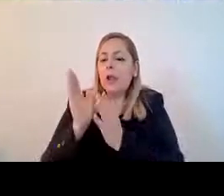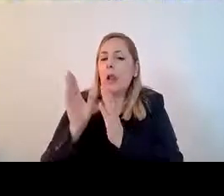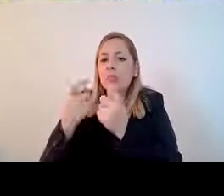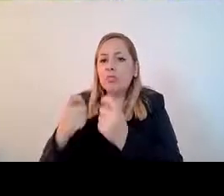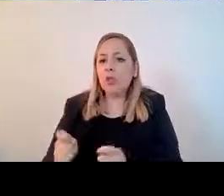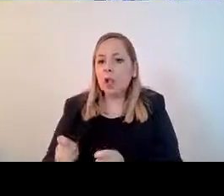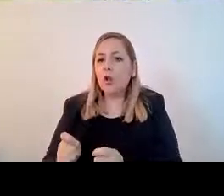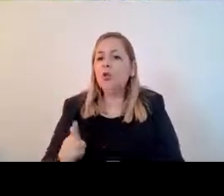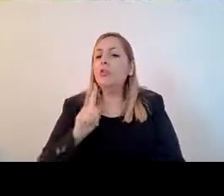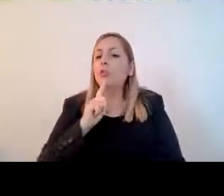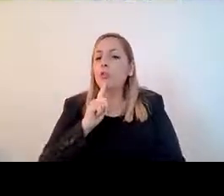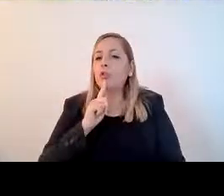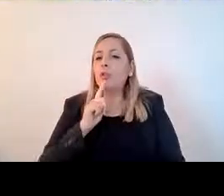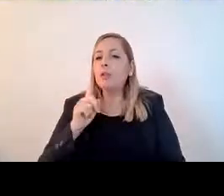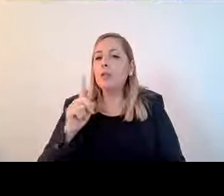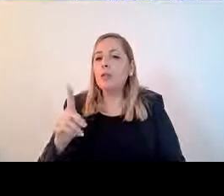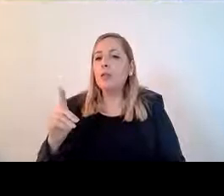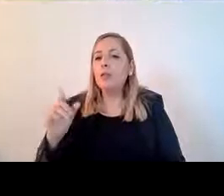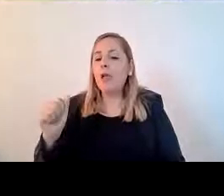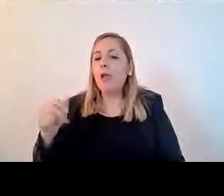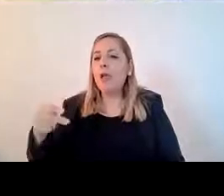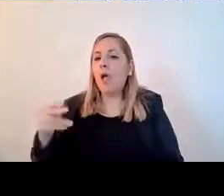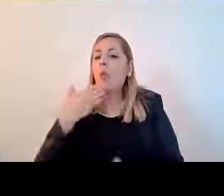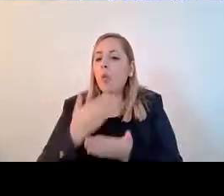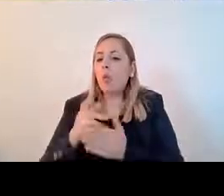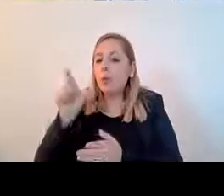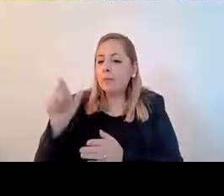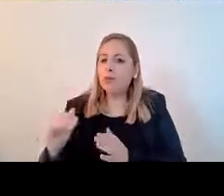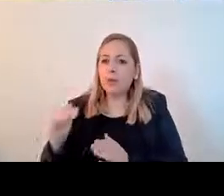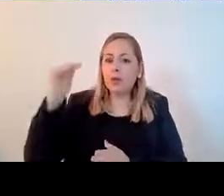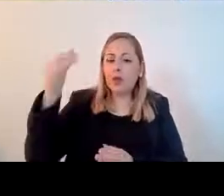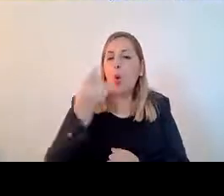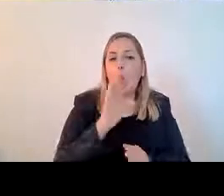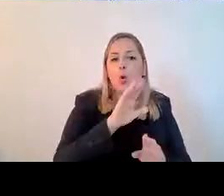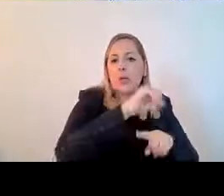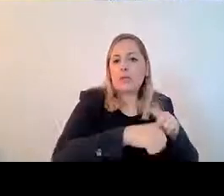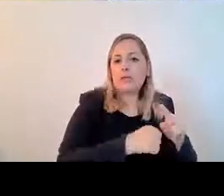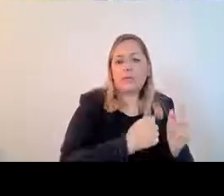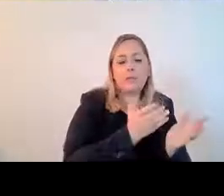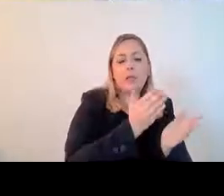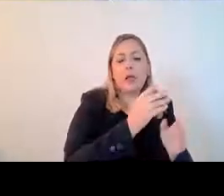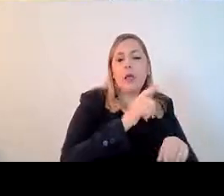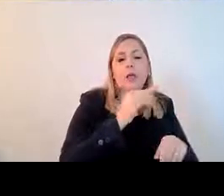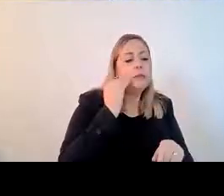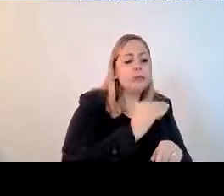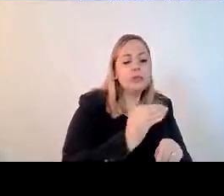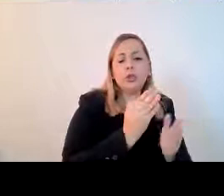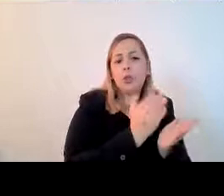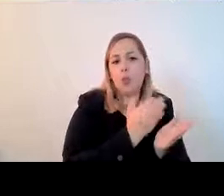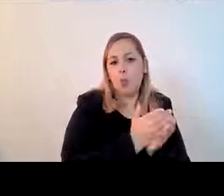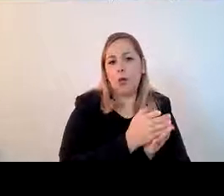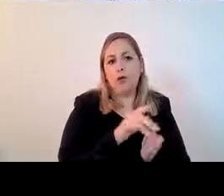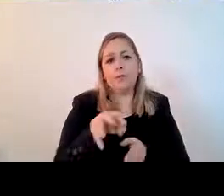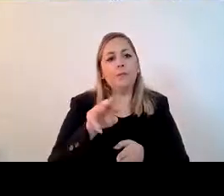se crece. Solo se acepta en la edad escolar. El otro aspecto importante es que las mamás asumían mayor control. En